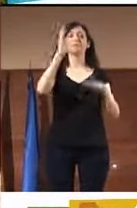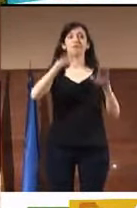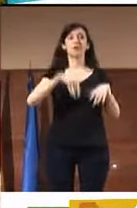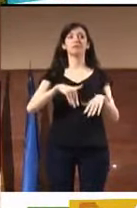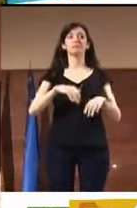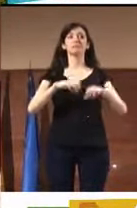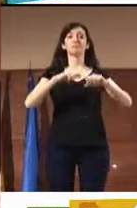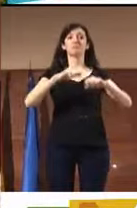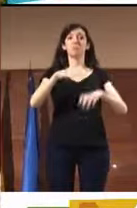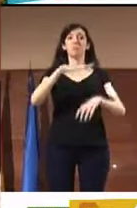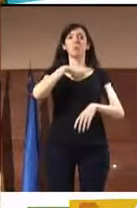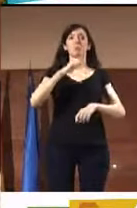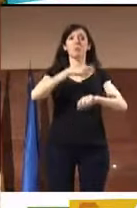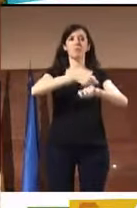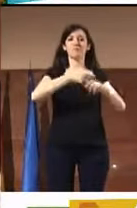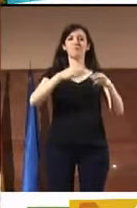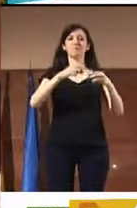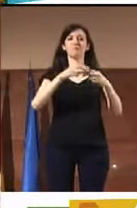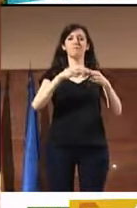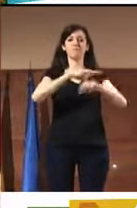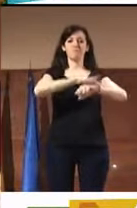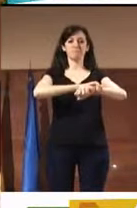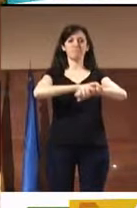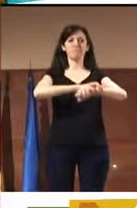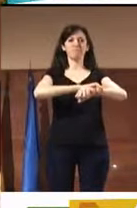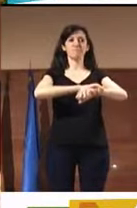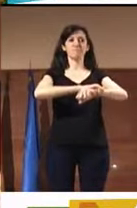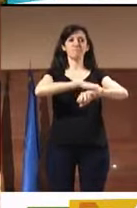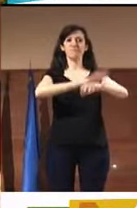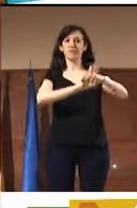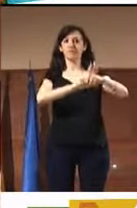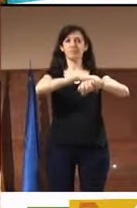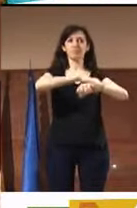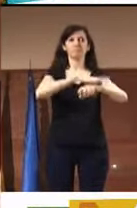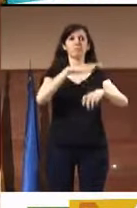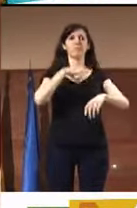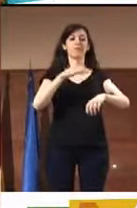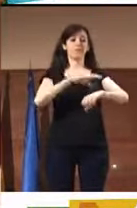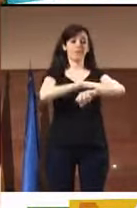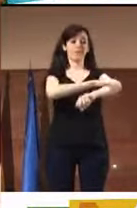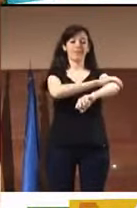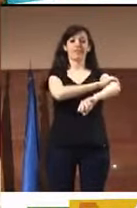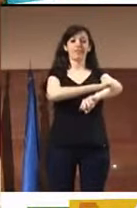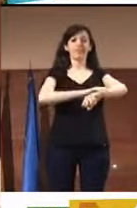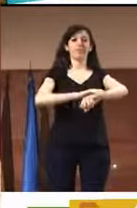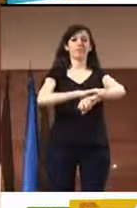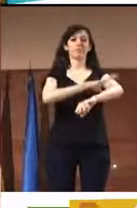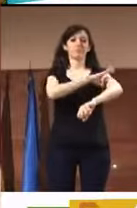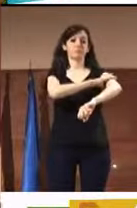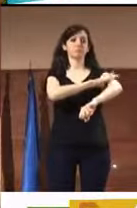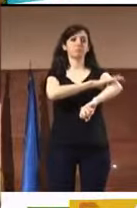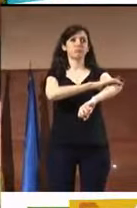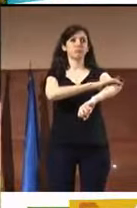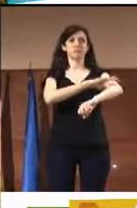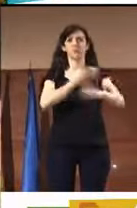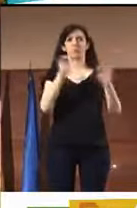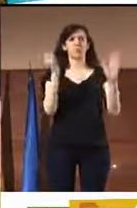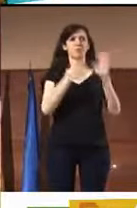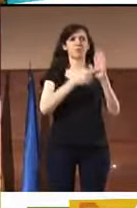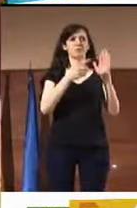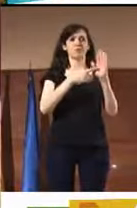un sistema de velcros que lo que hace es sujetar pues, toda la zona de brazo y antebrazo pues, totalmente, para